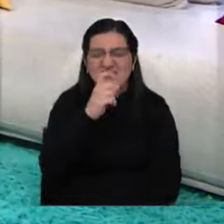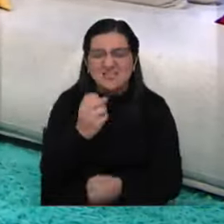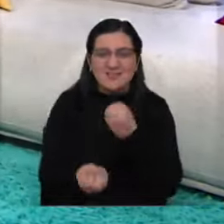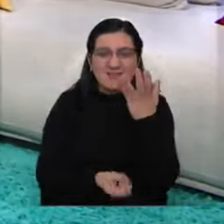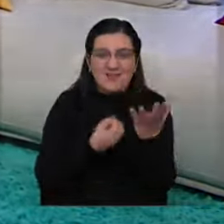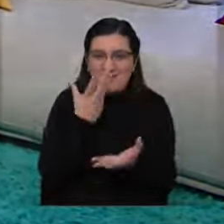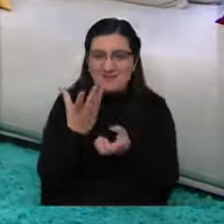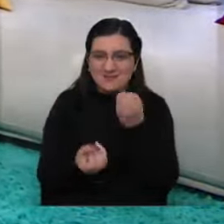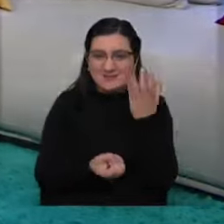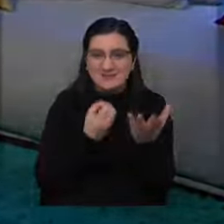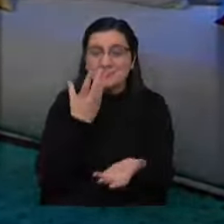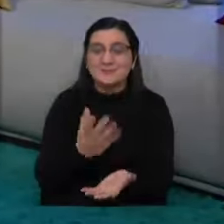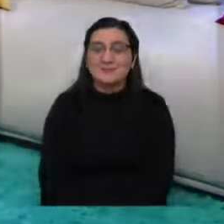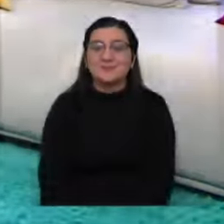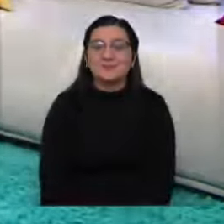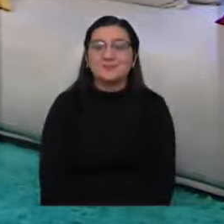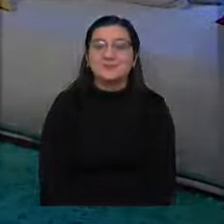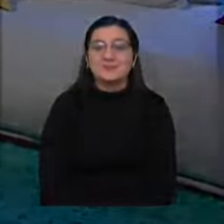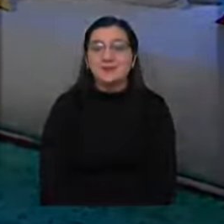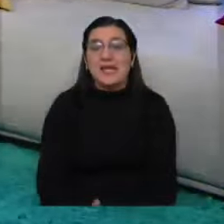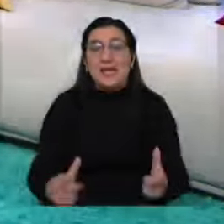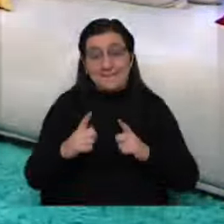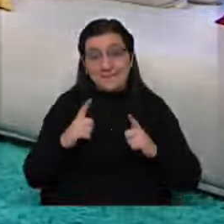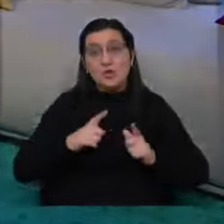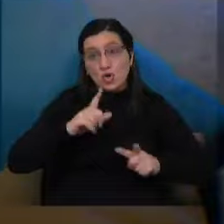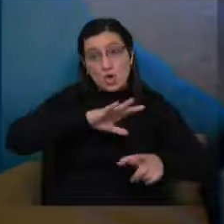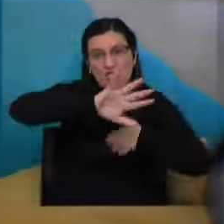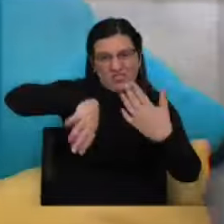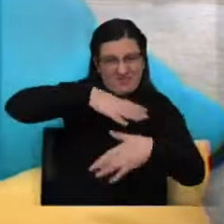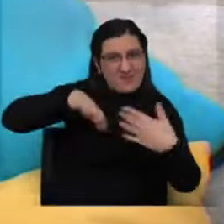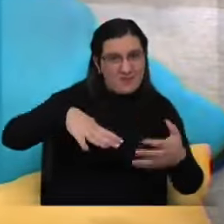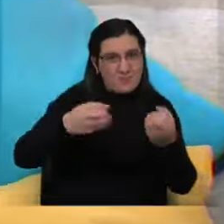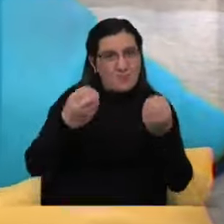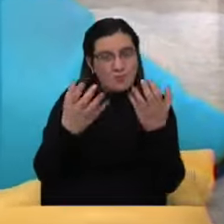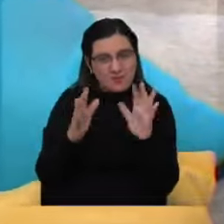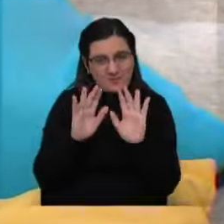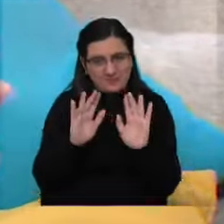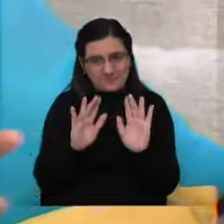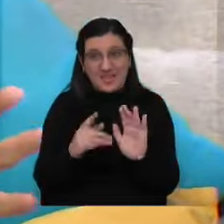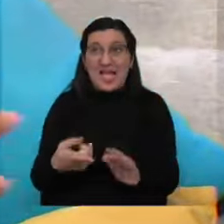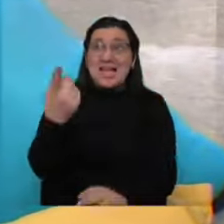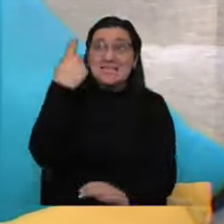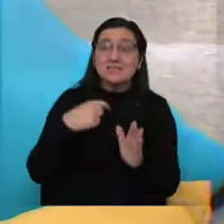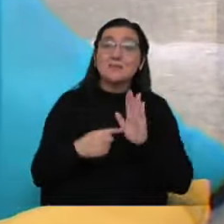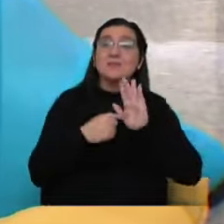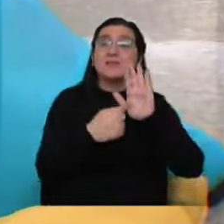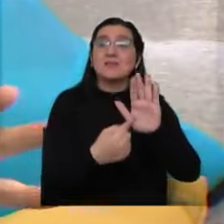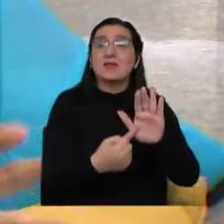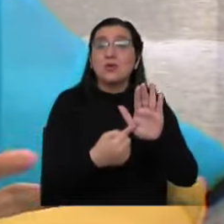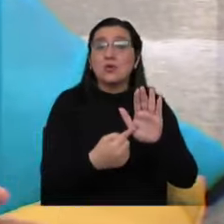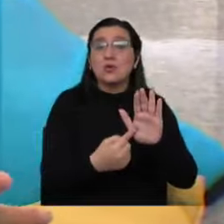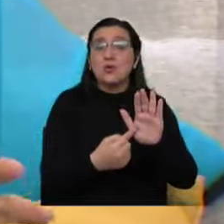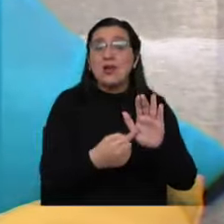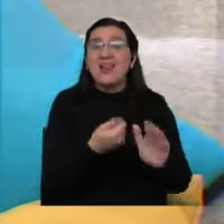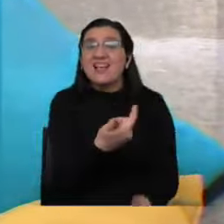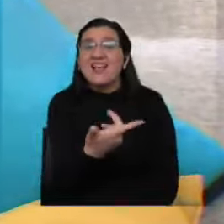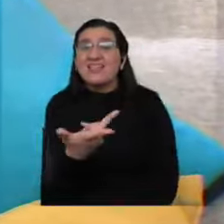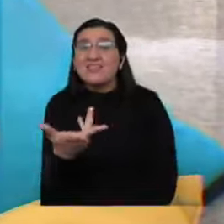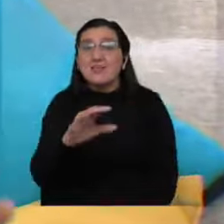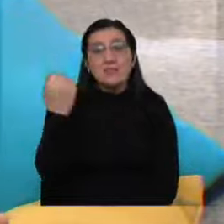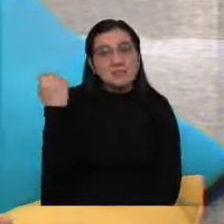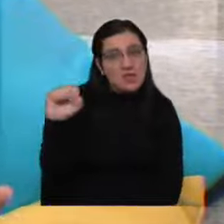Ah descargas Bueno espero no atar mucho con la descarga porque ayer se presentaron los las cifras de delitos no